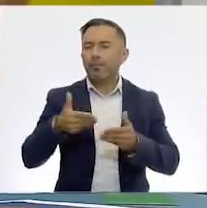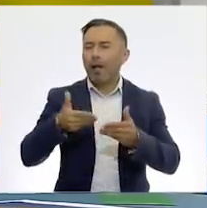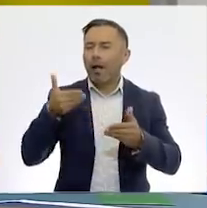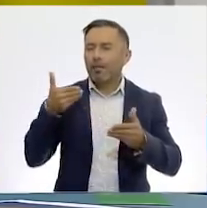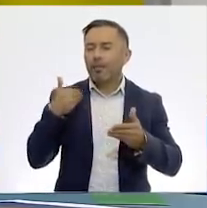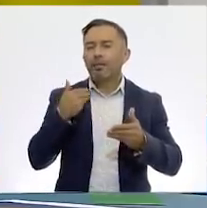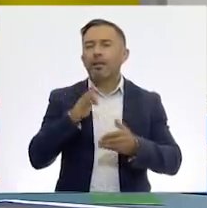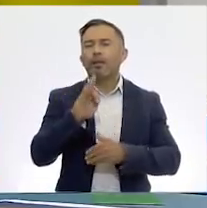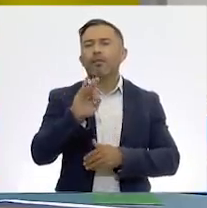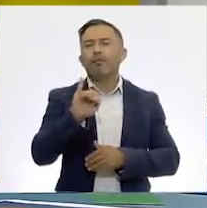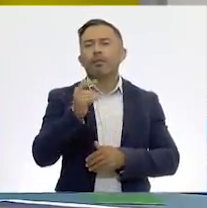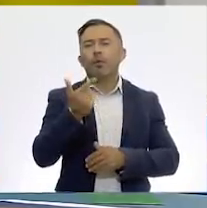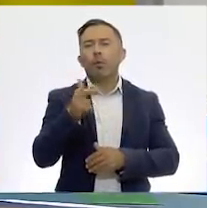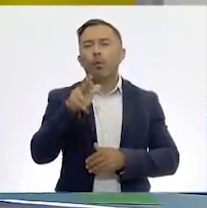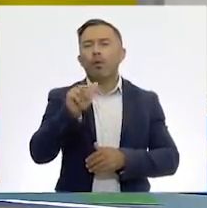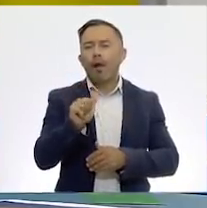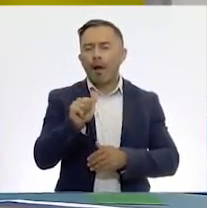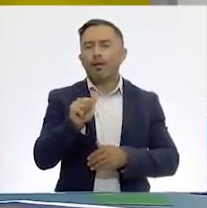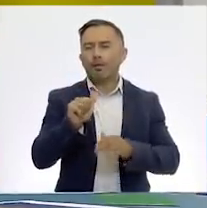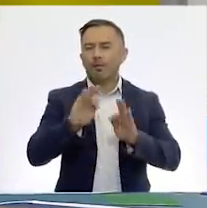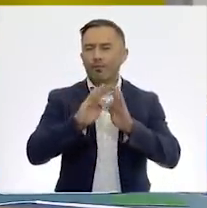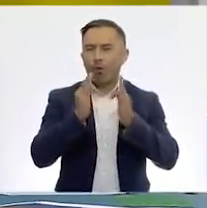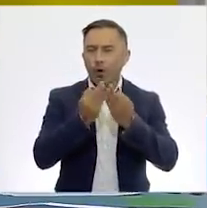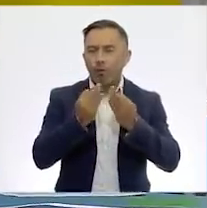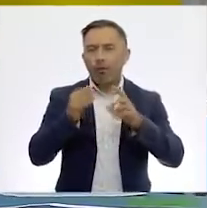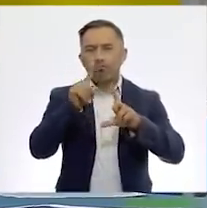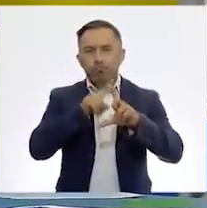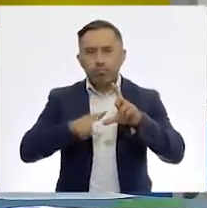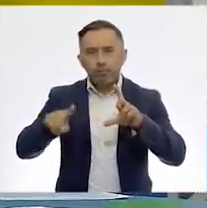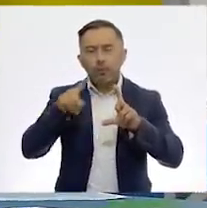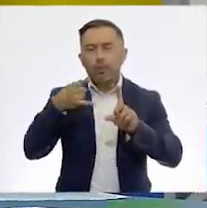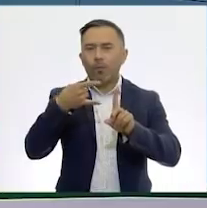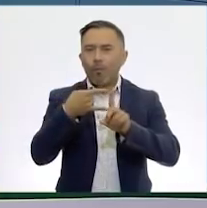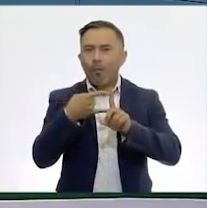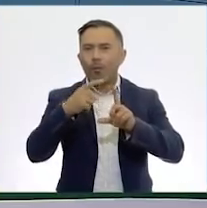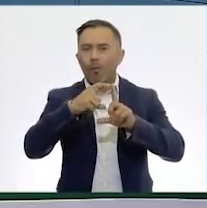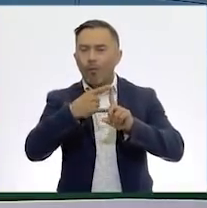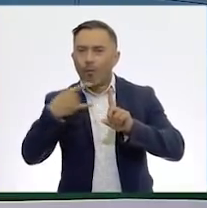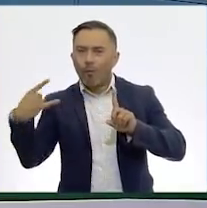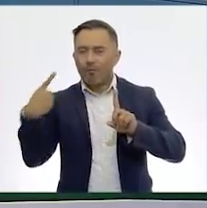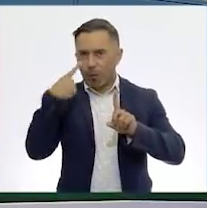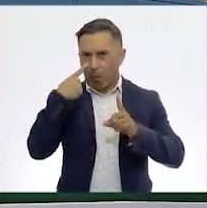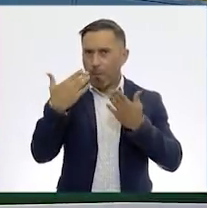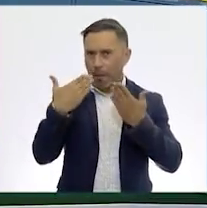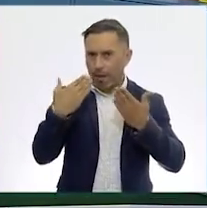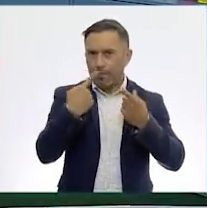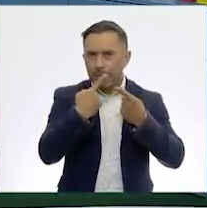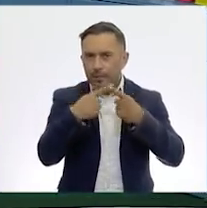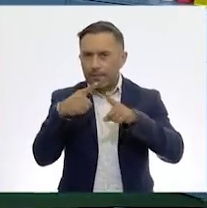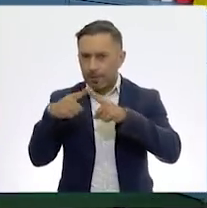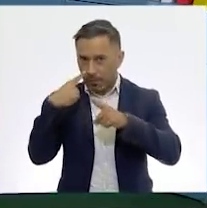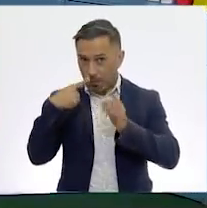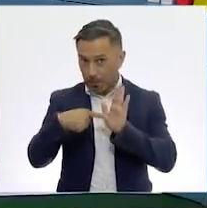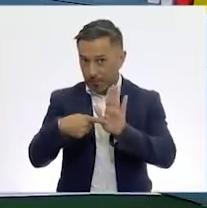geométricas y los cuerpos geométricos para retomar su diferencia. Por ejemplo, tenemos aquí